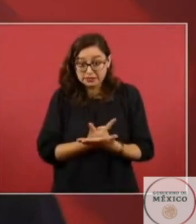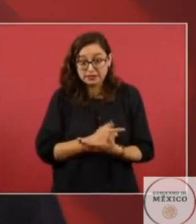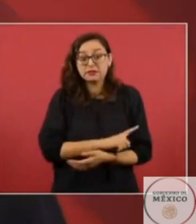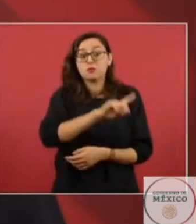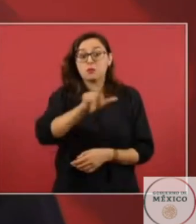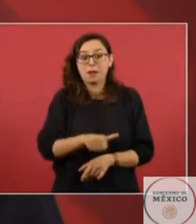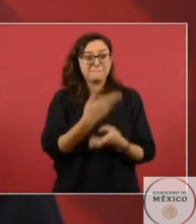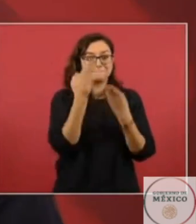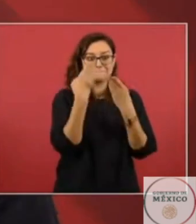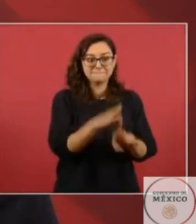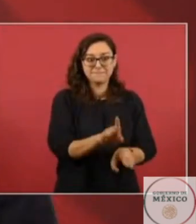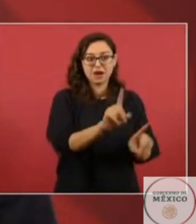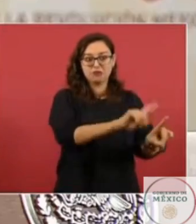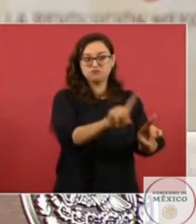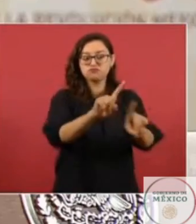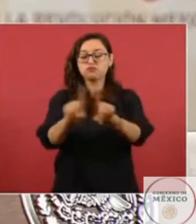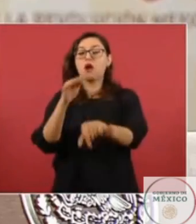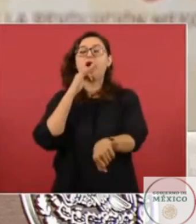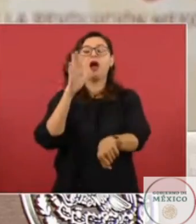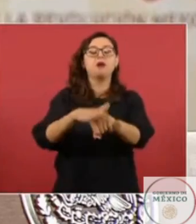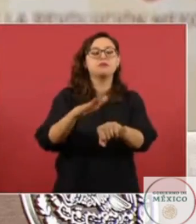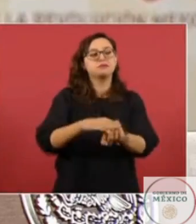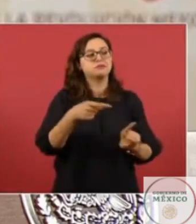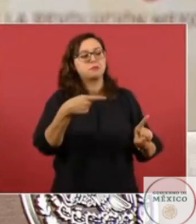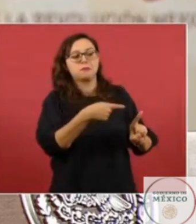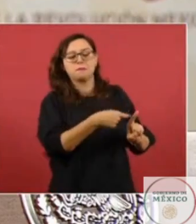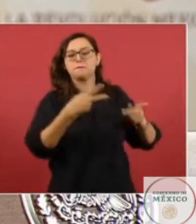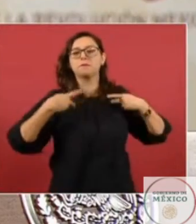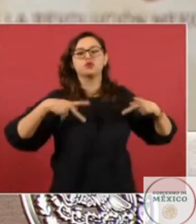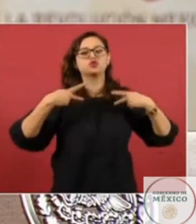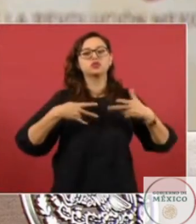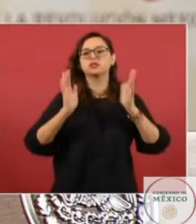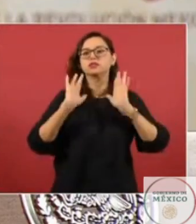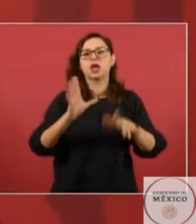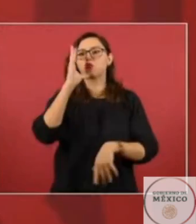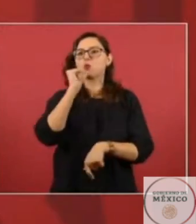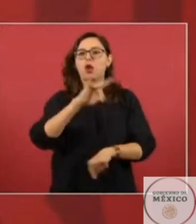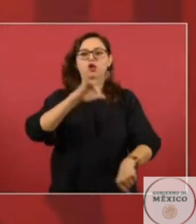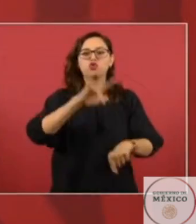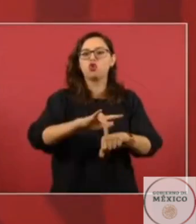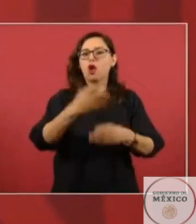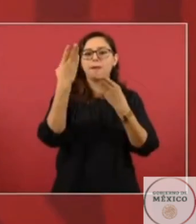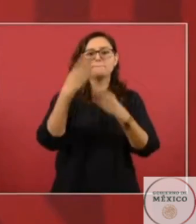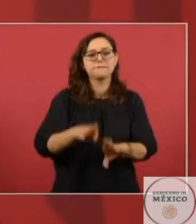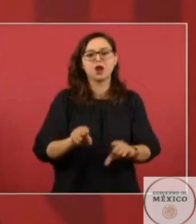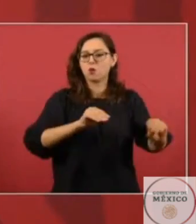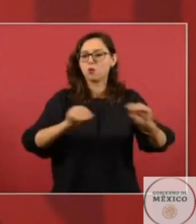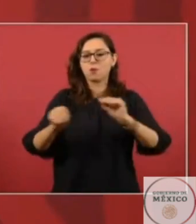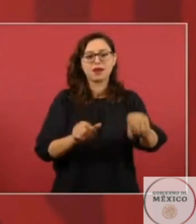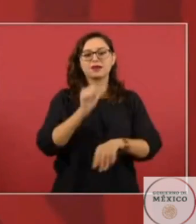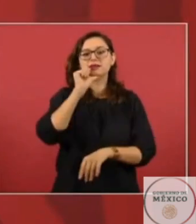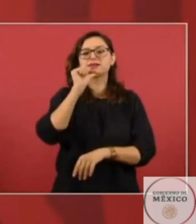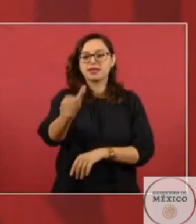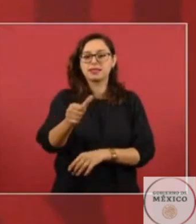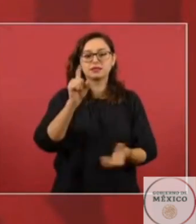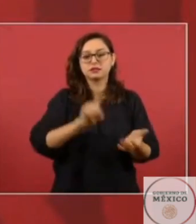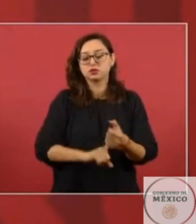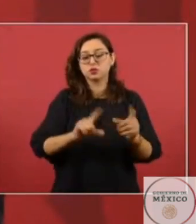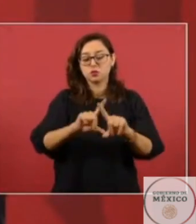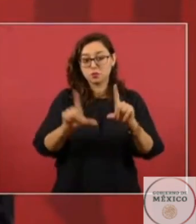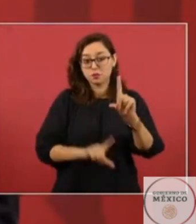llama lista de personas bloqueadas, a personas físicas y personas morales.